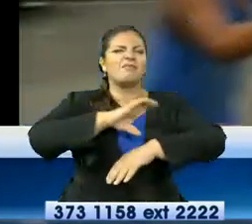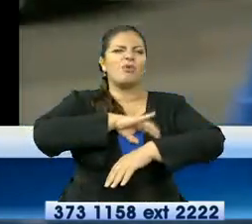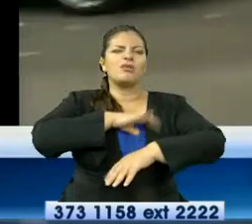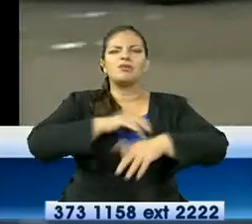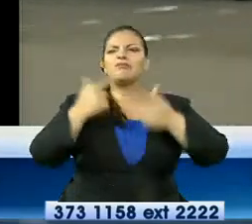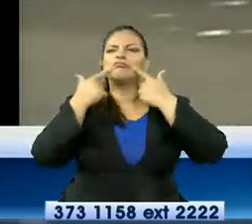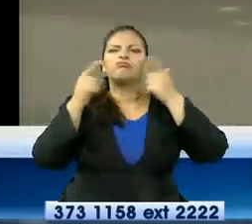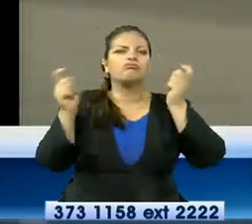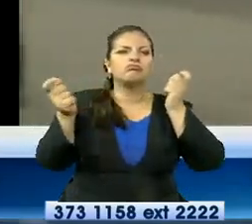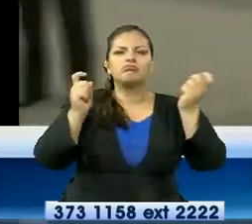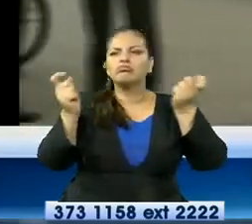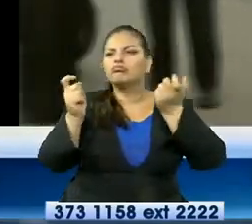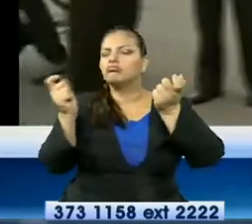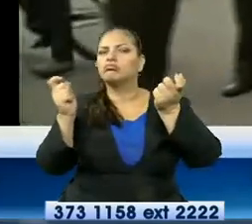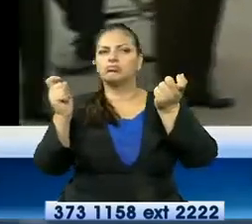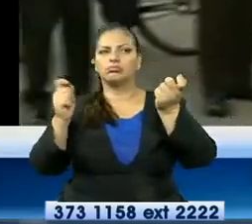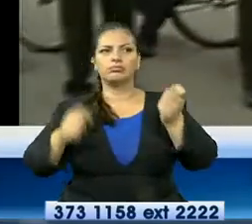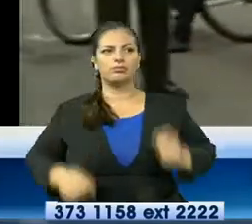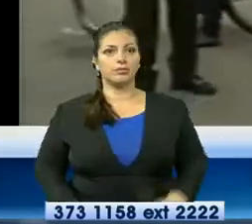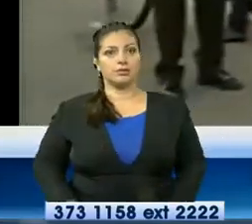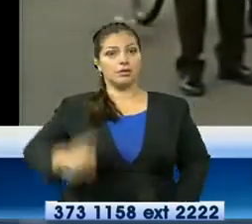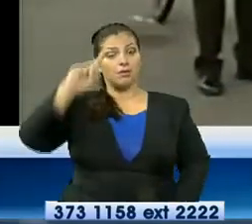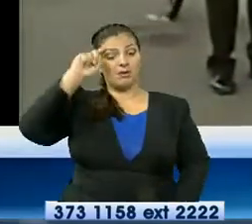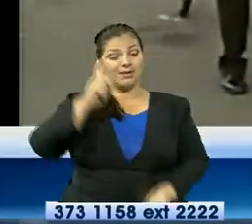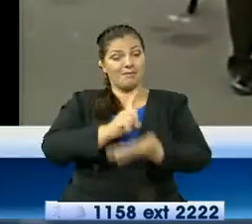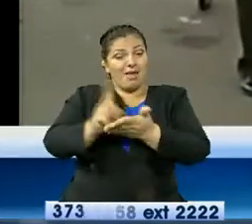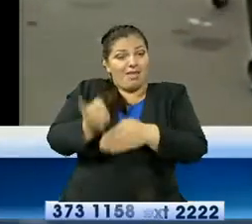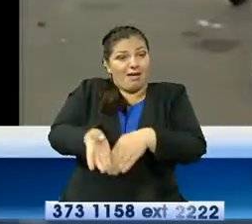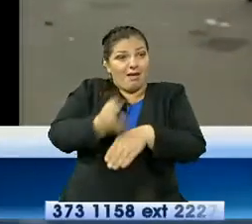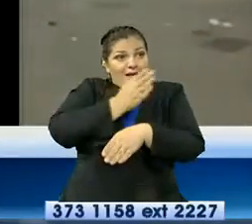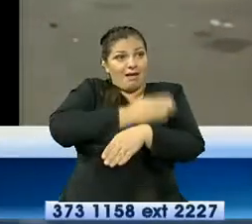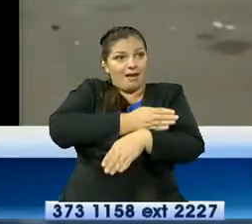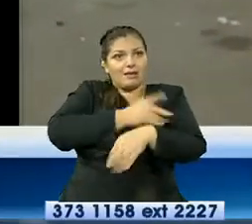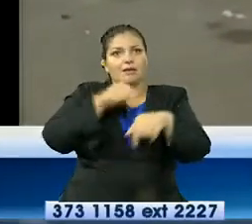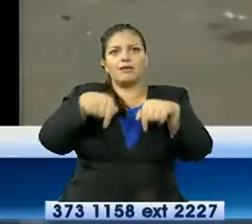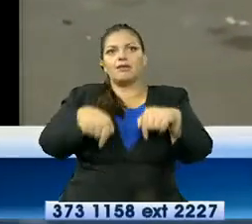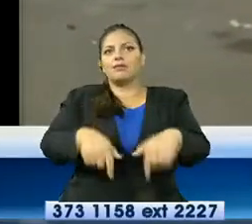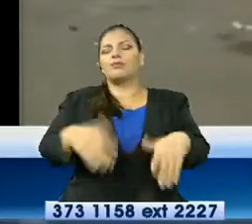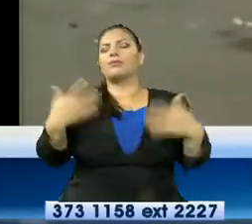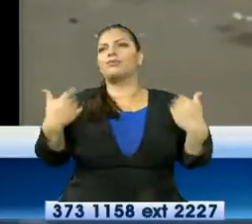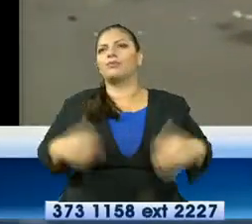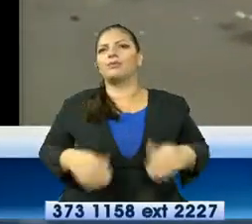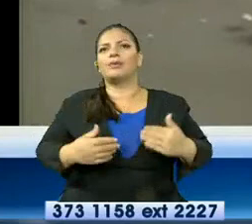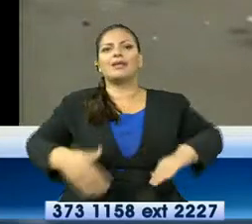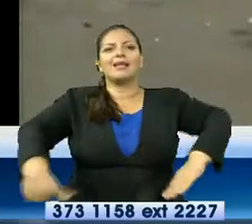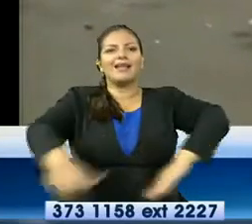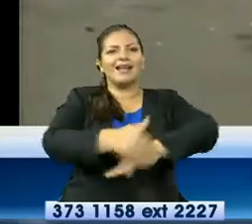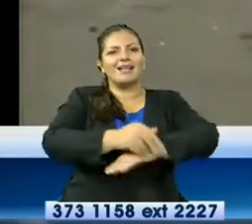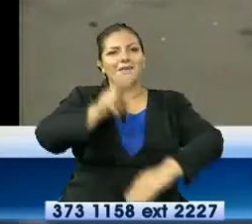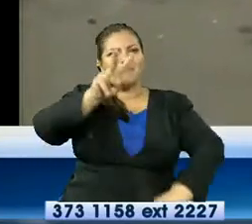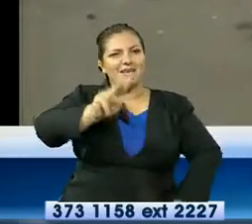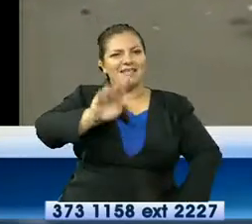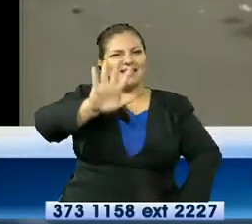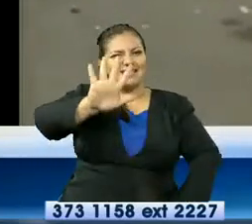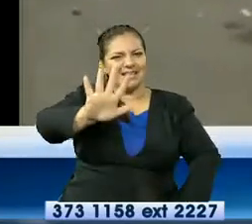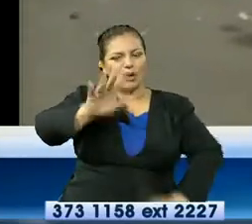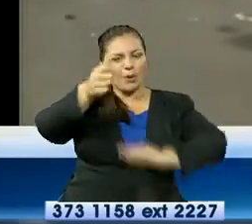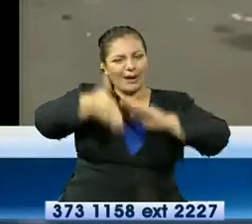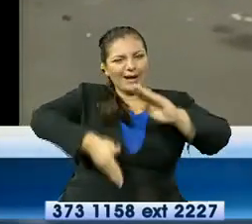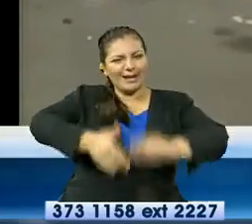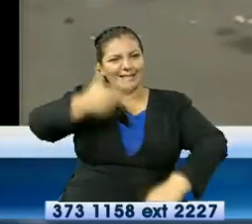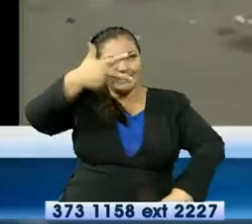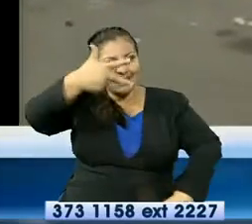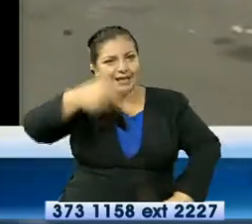seguridad recordemos que desde la semana pasada el conocido como mol del piso también empezó una